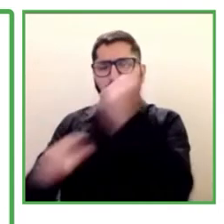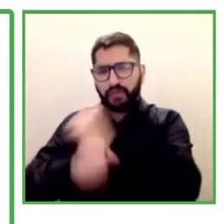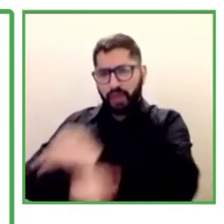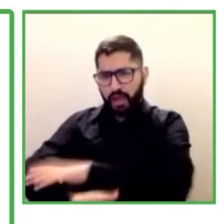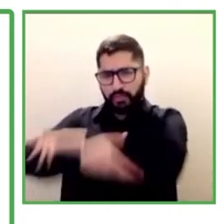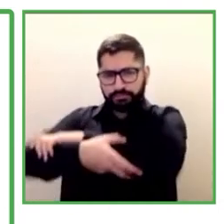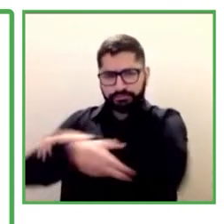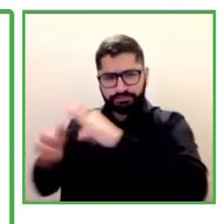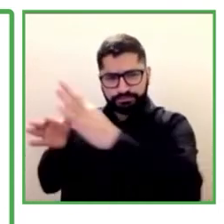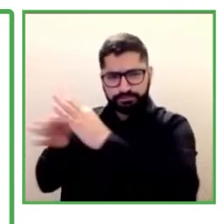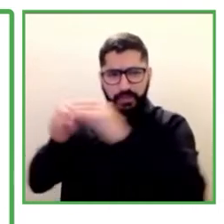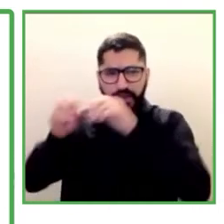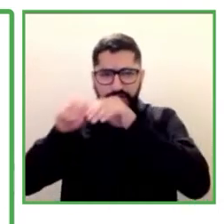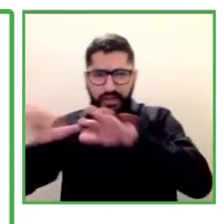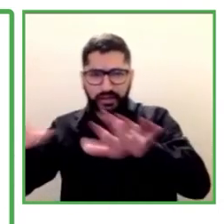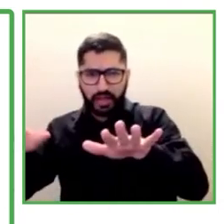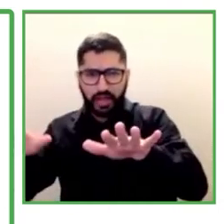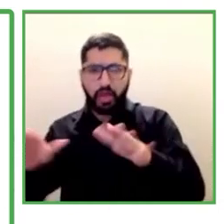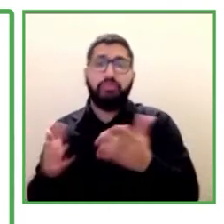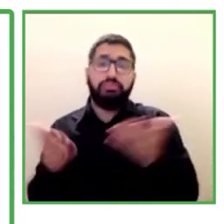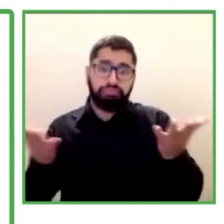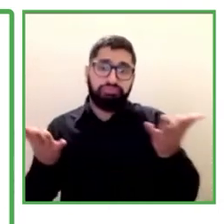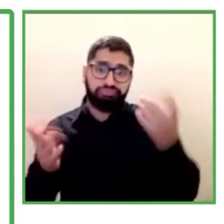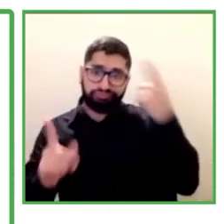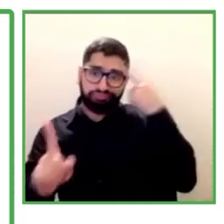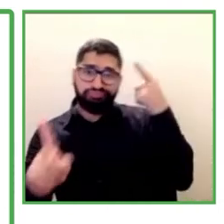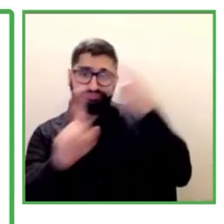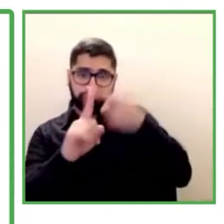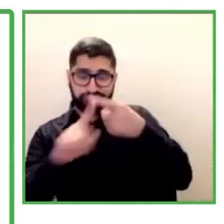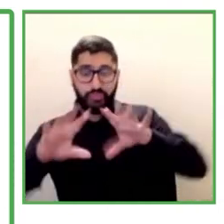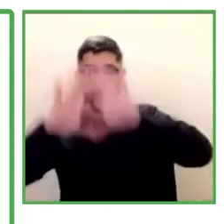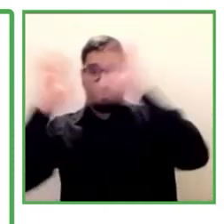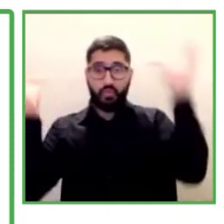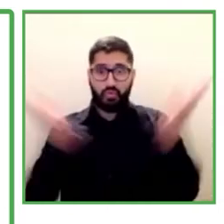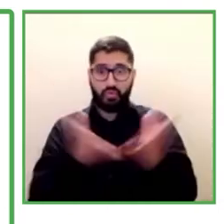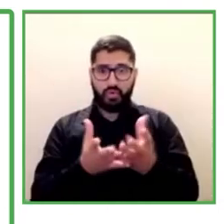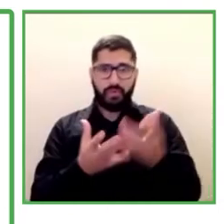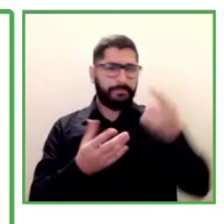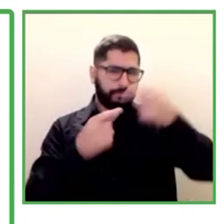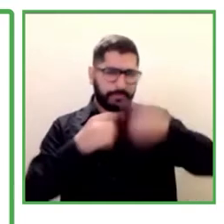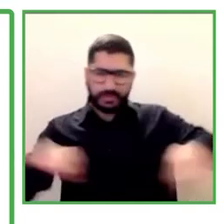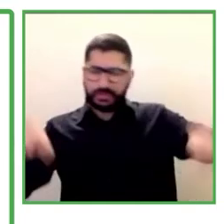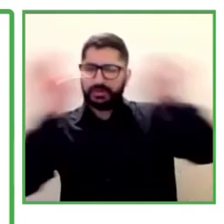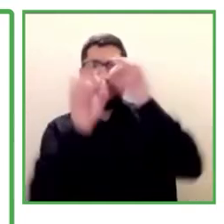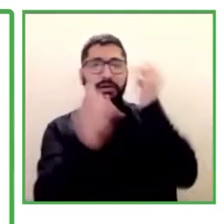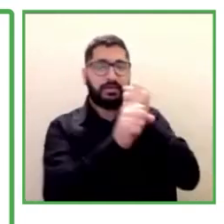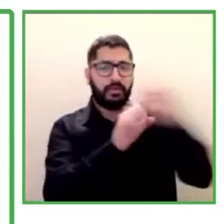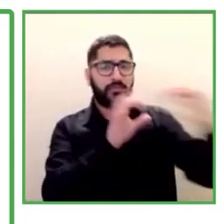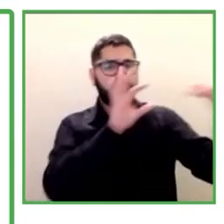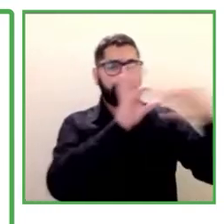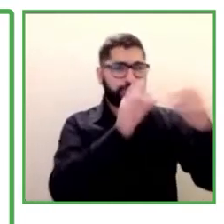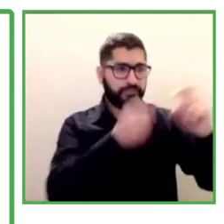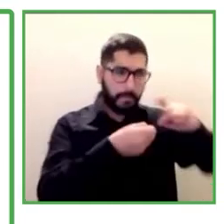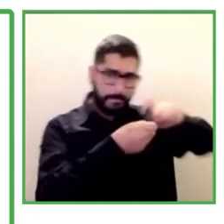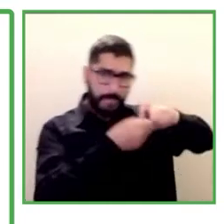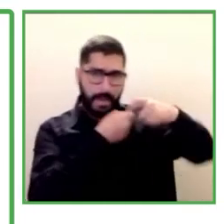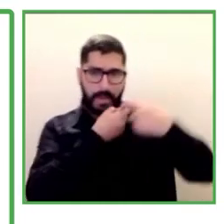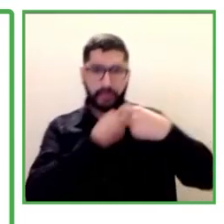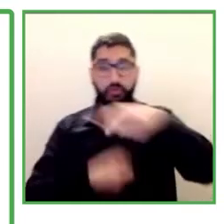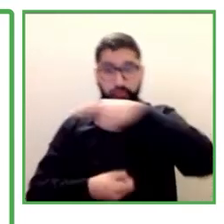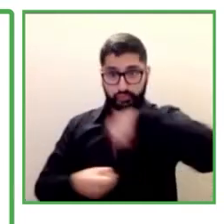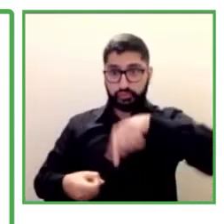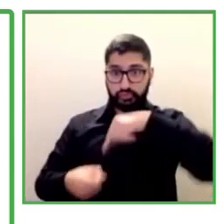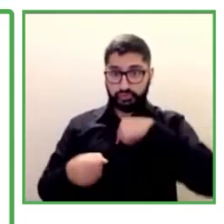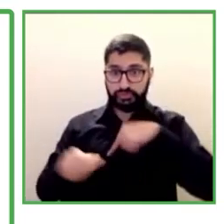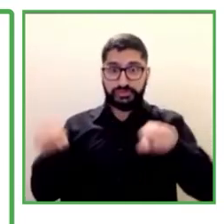nos conectamos con las empresas adheridas a esta mutual de seguridad que funciona como un seguro social, como les